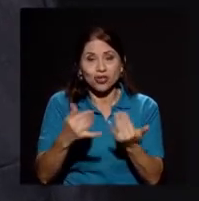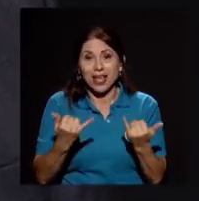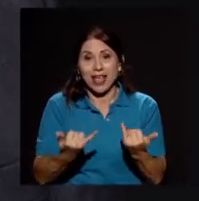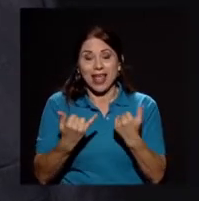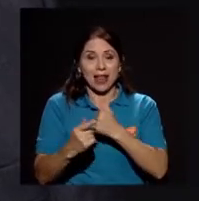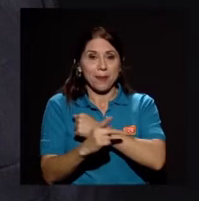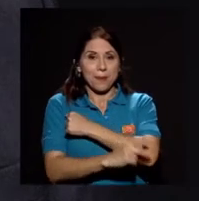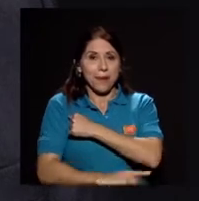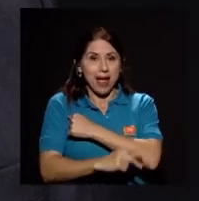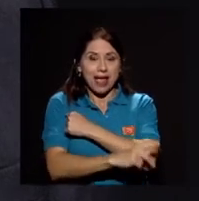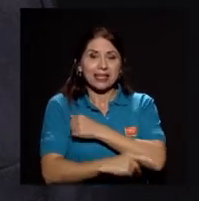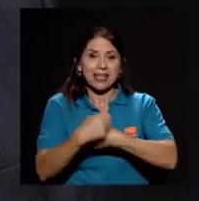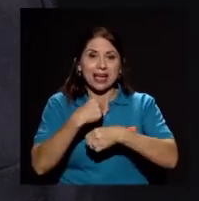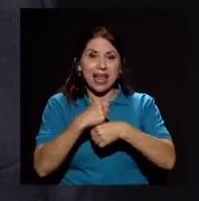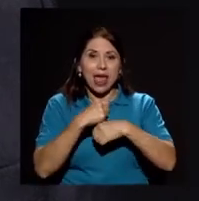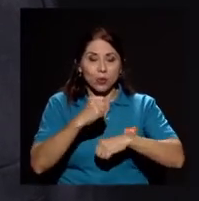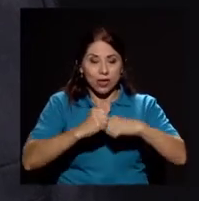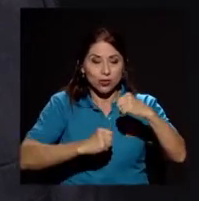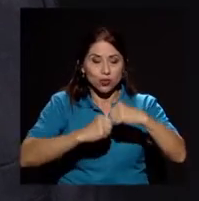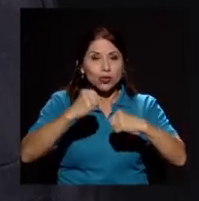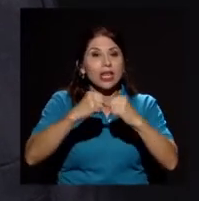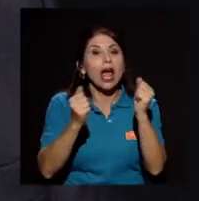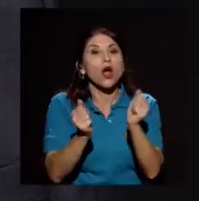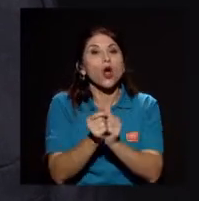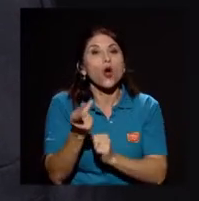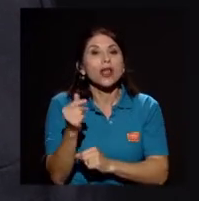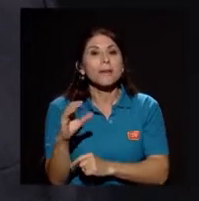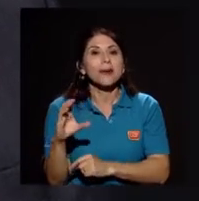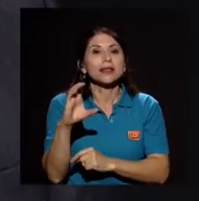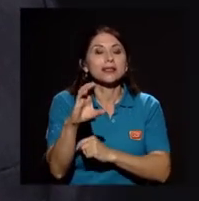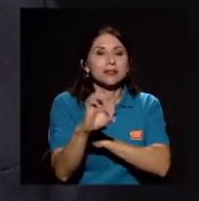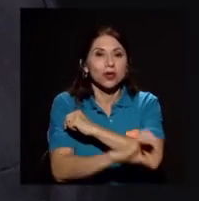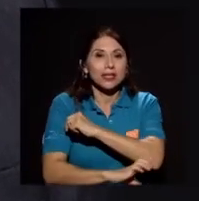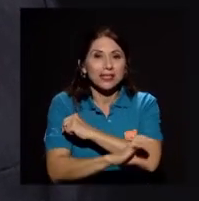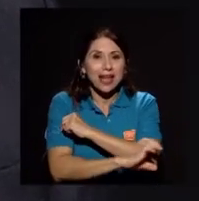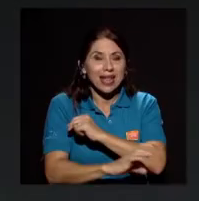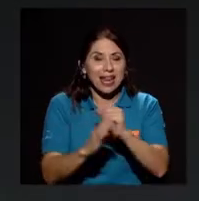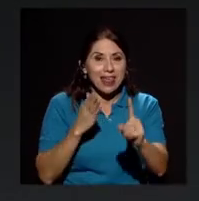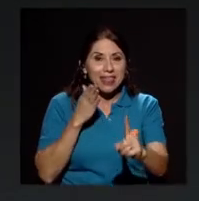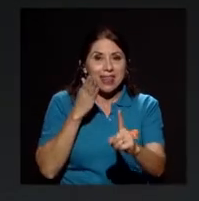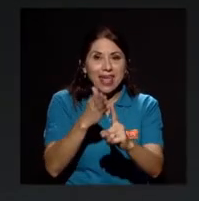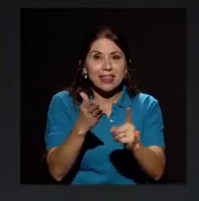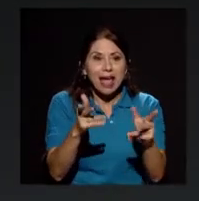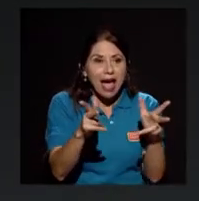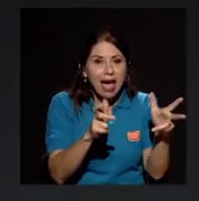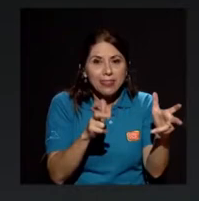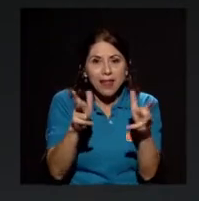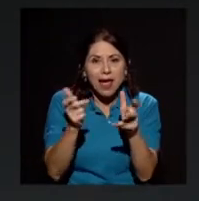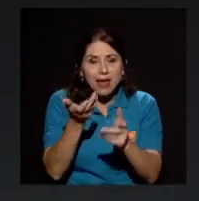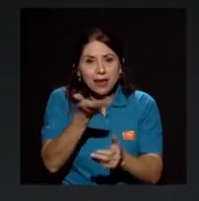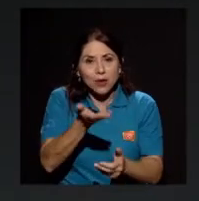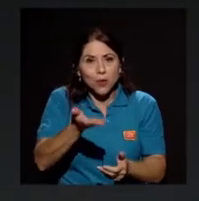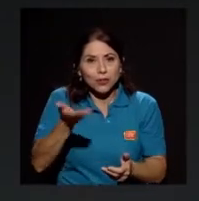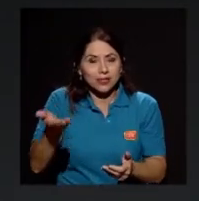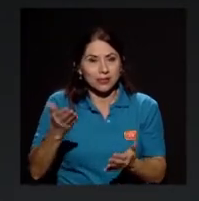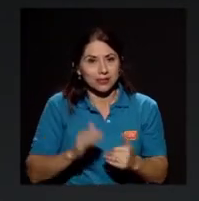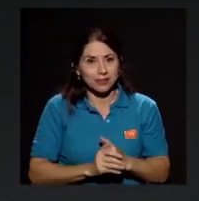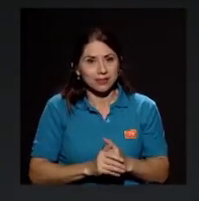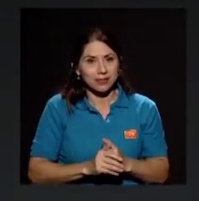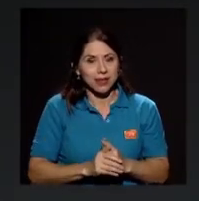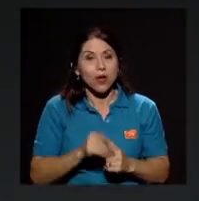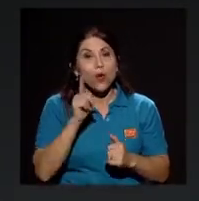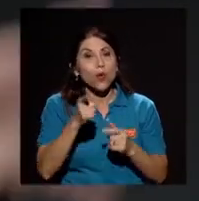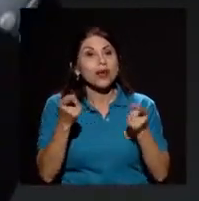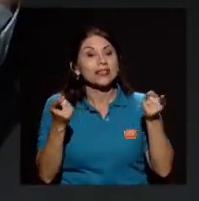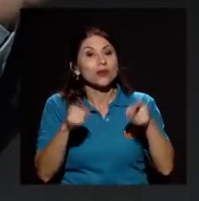a caer a través de inversión extranjera directa y otras cosas una circunstancia en la que